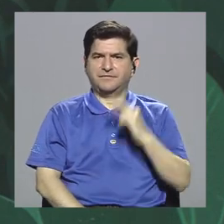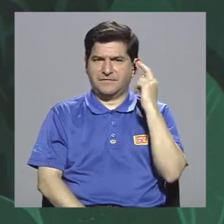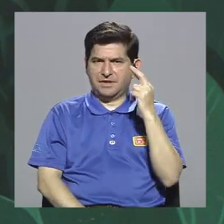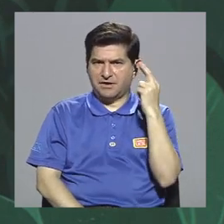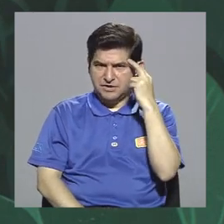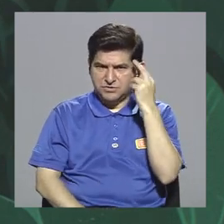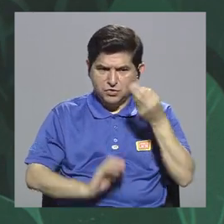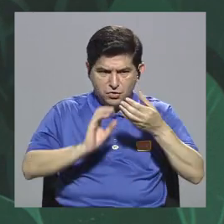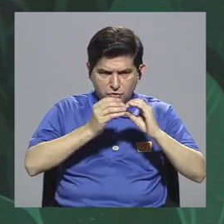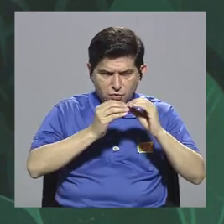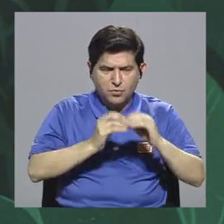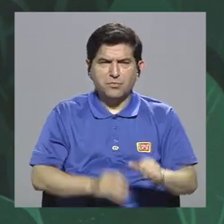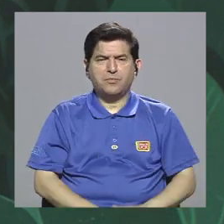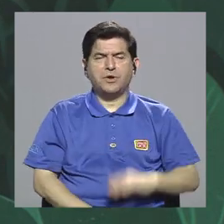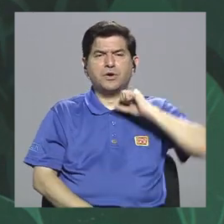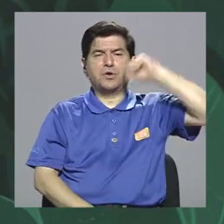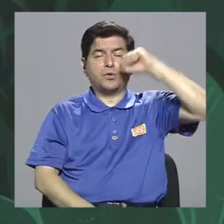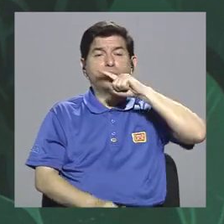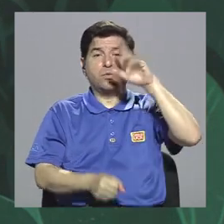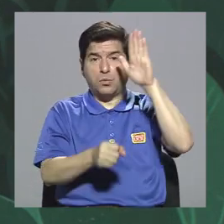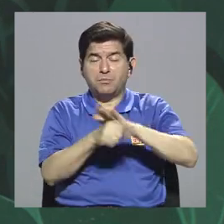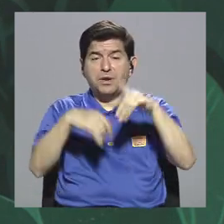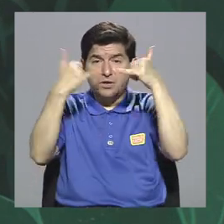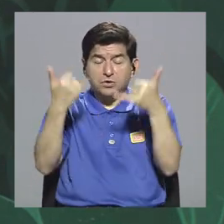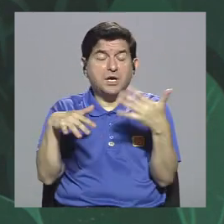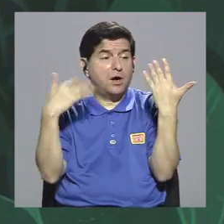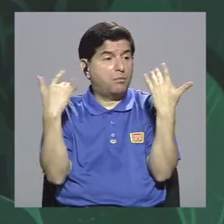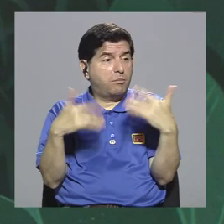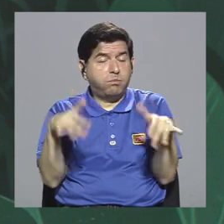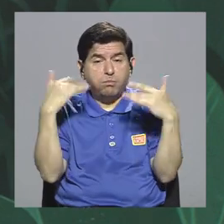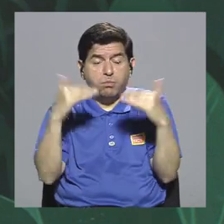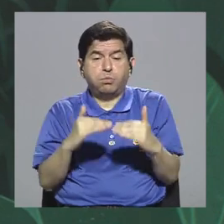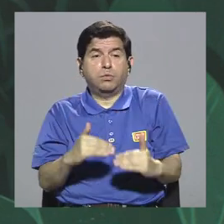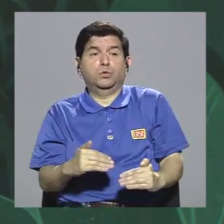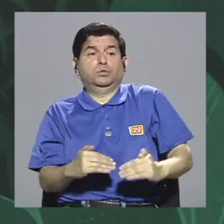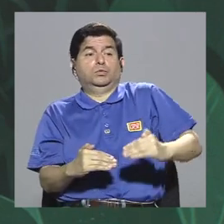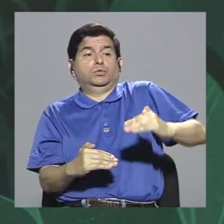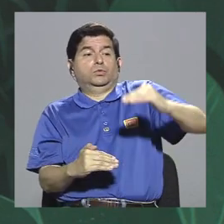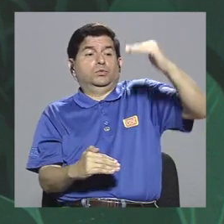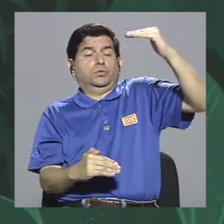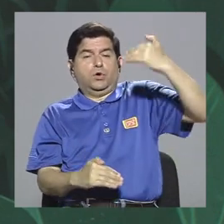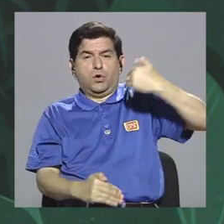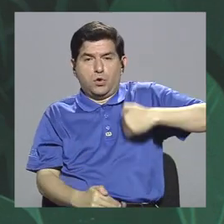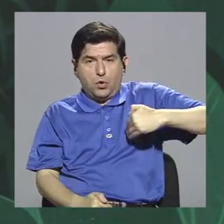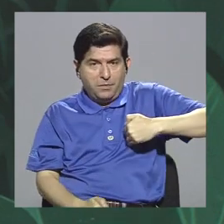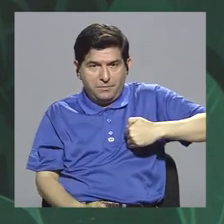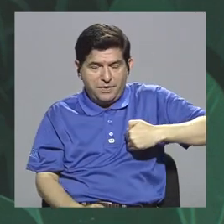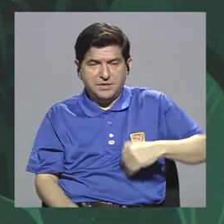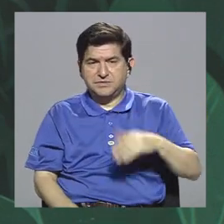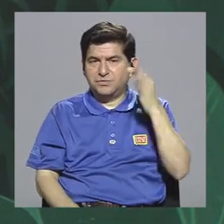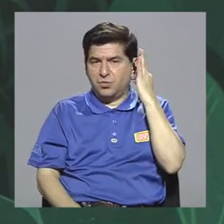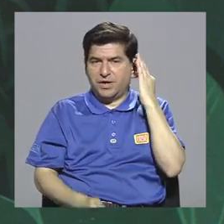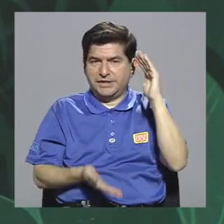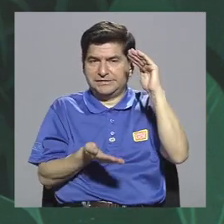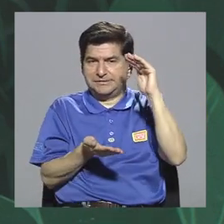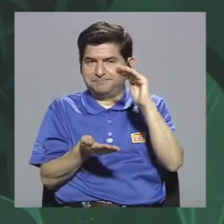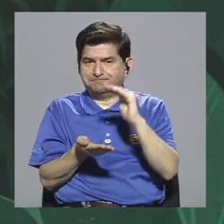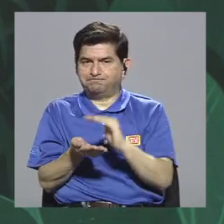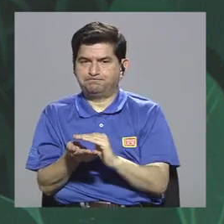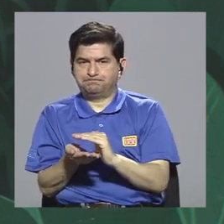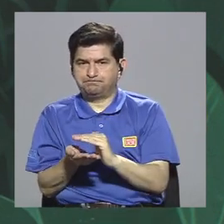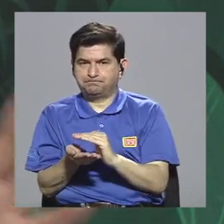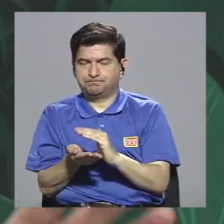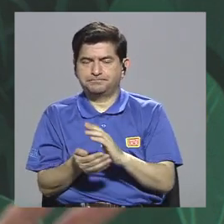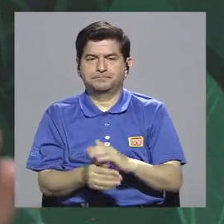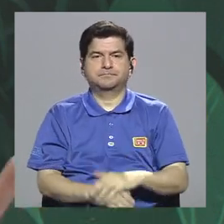de suicidios consumados son abrumadoramente mayores en hombres que en mujeres. En hombres adultos. ¿Verdad? Uh-huh.